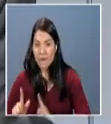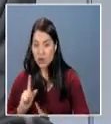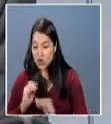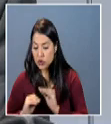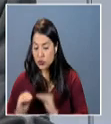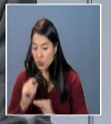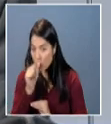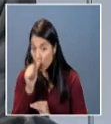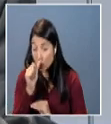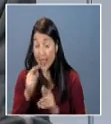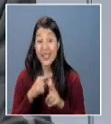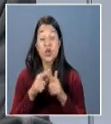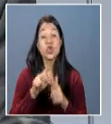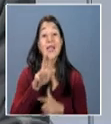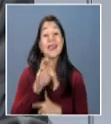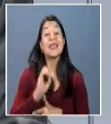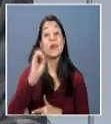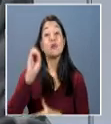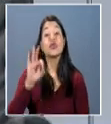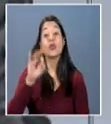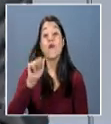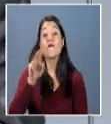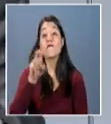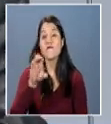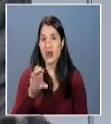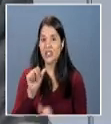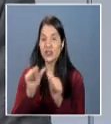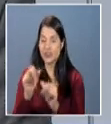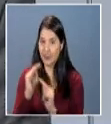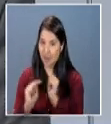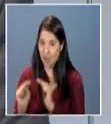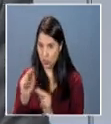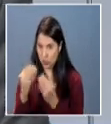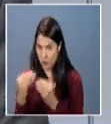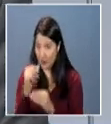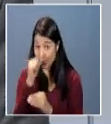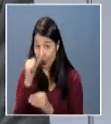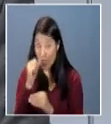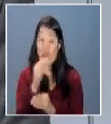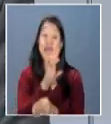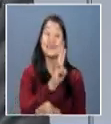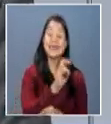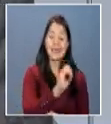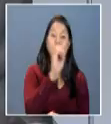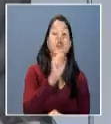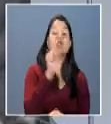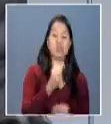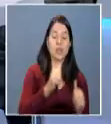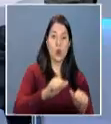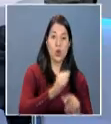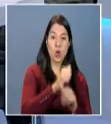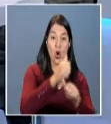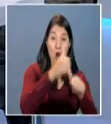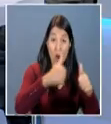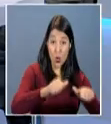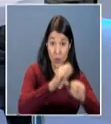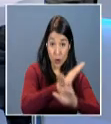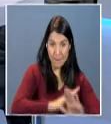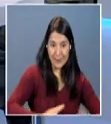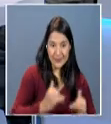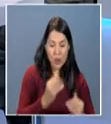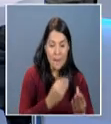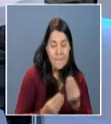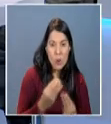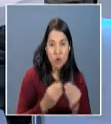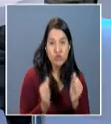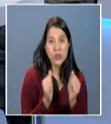hay un 30% de las FARC que se van a mantener en el negocio. Ahora, las que sí van a aceptar el acuerdo de paz están produciendo más cocaína porque los